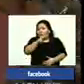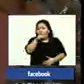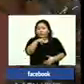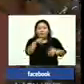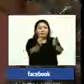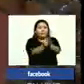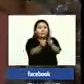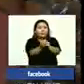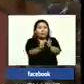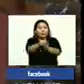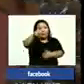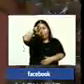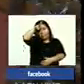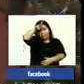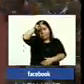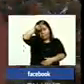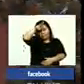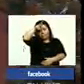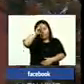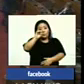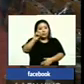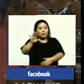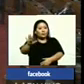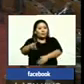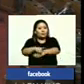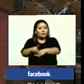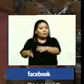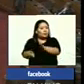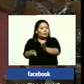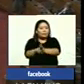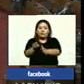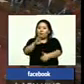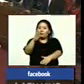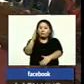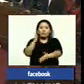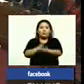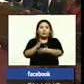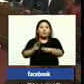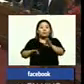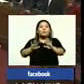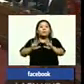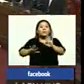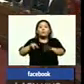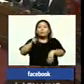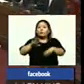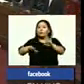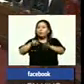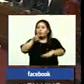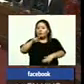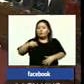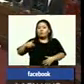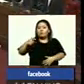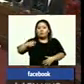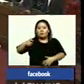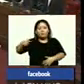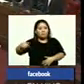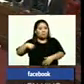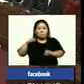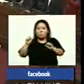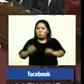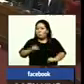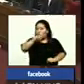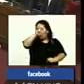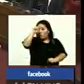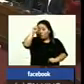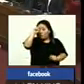crisis de Perú, el Congreso de ese país suspendió de sus funciones durante 12 meses al presidente Martín Vizcarra por incapacidad temporal